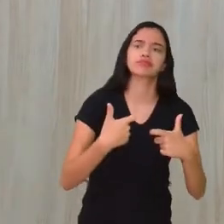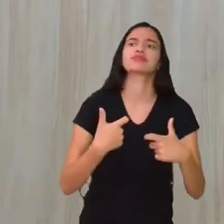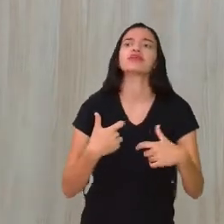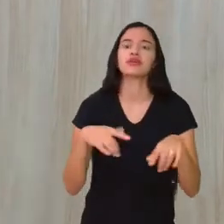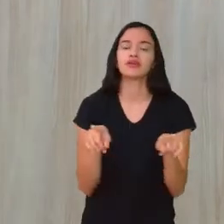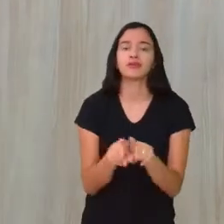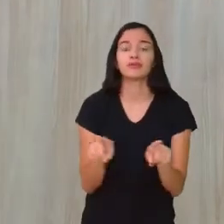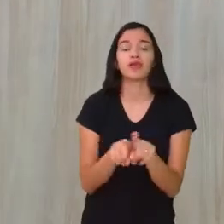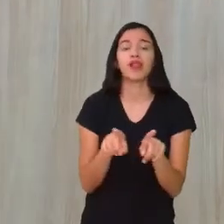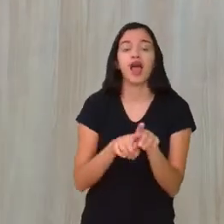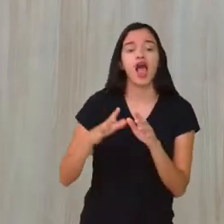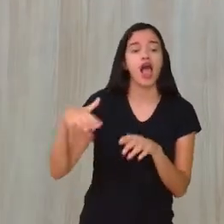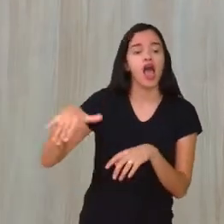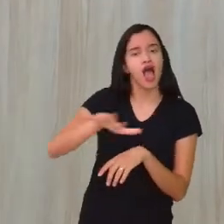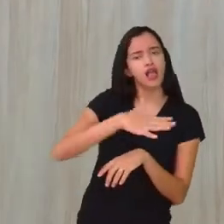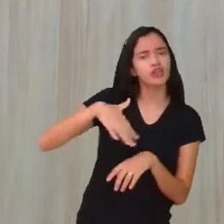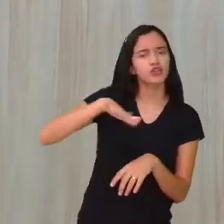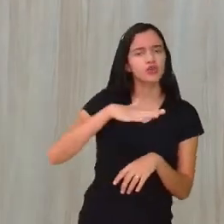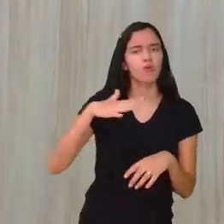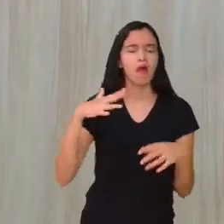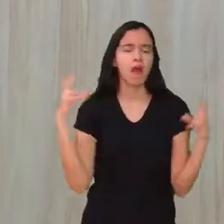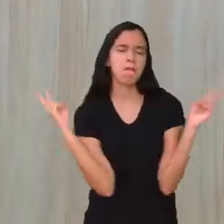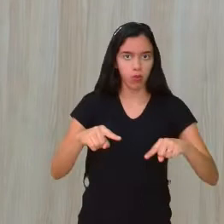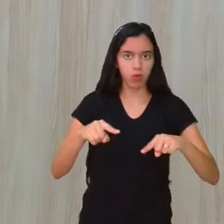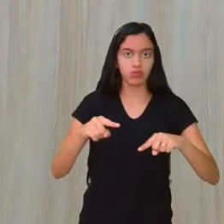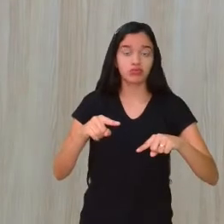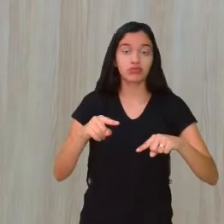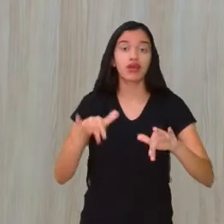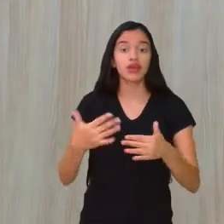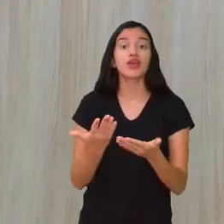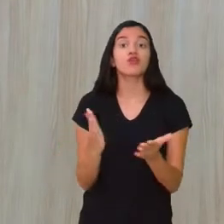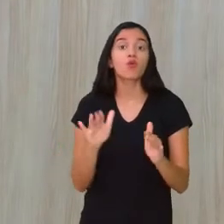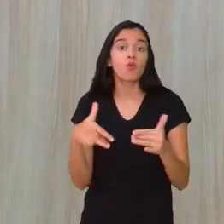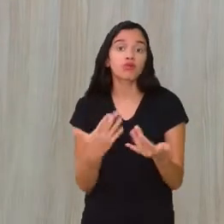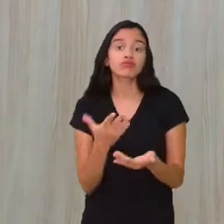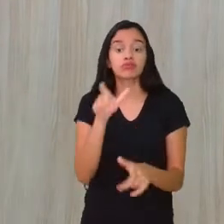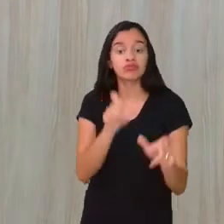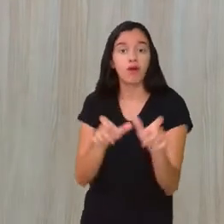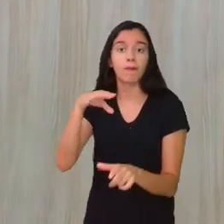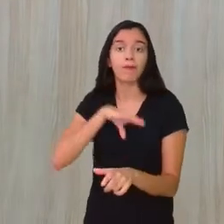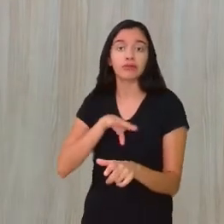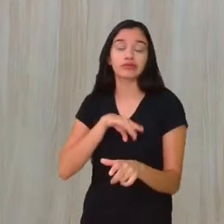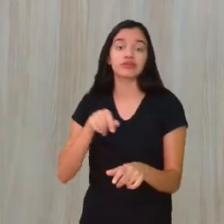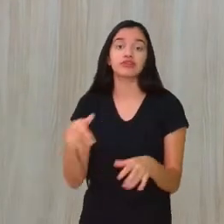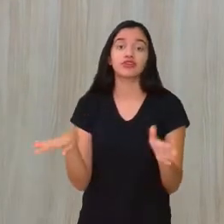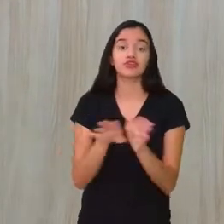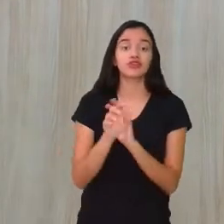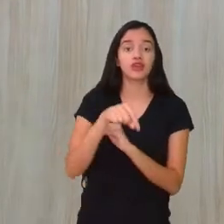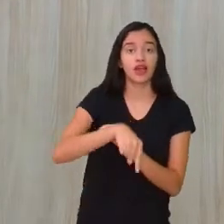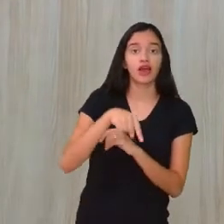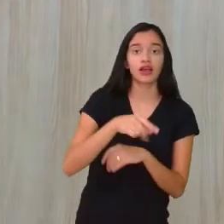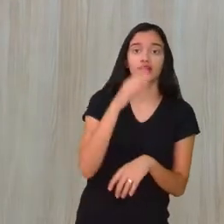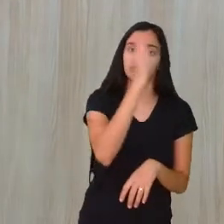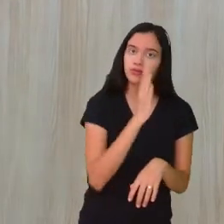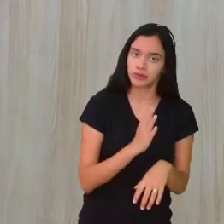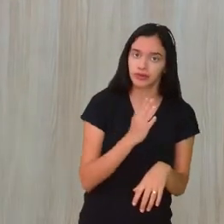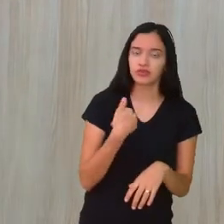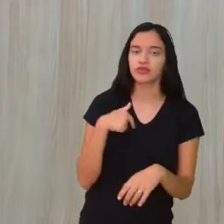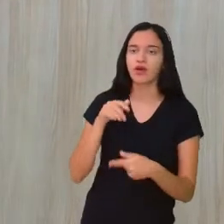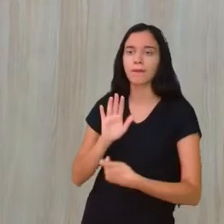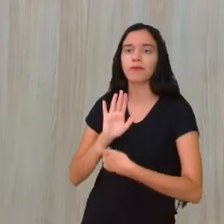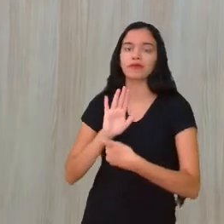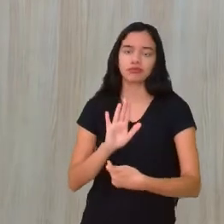dia familias 2 de comen en el novembro, ela já cementerio começa no dia alrededor 1, de né? las tumbas, Então eles vão a veces ornamentando e no dia acompañados por la 2 música de los a gente tem mariachis.